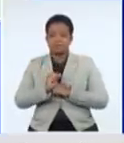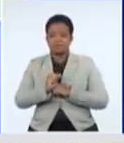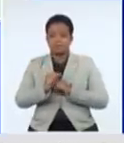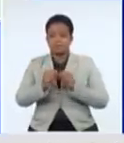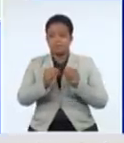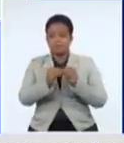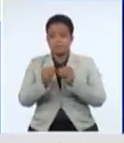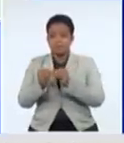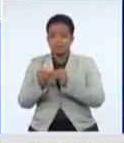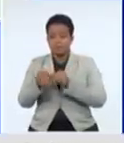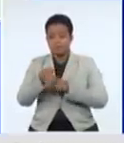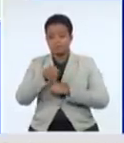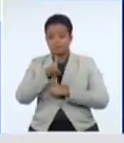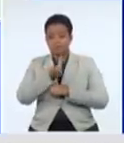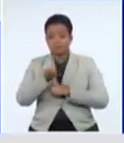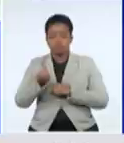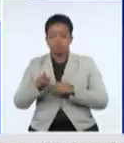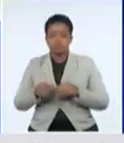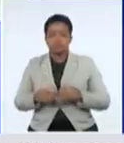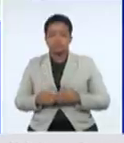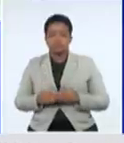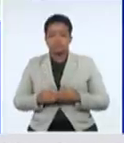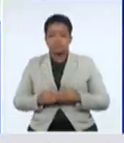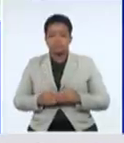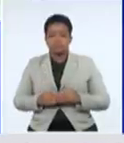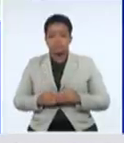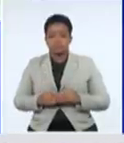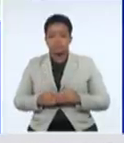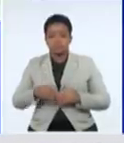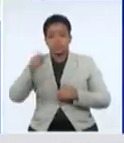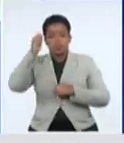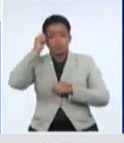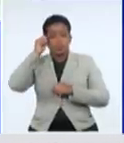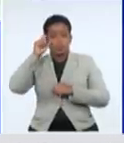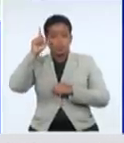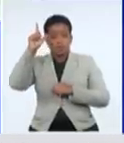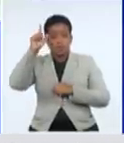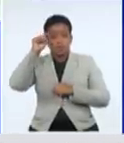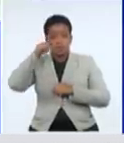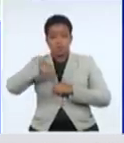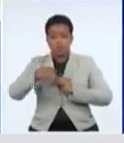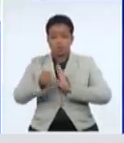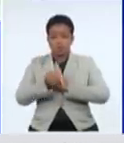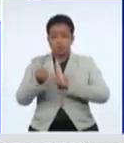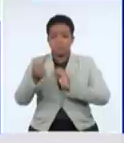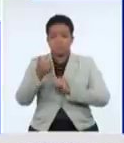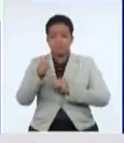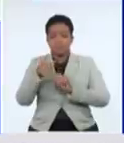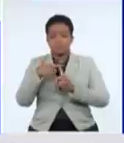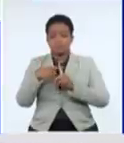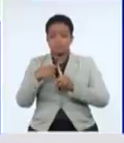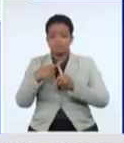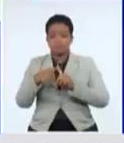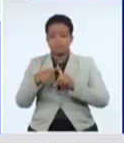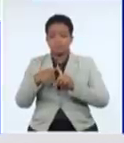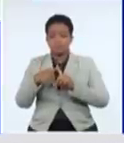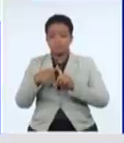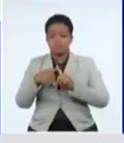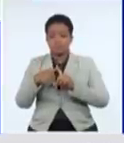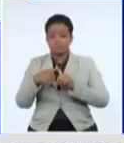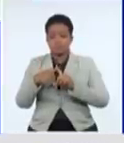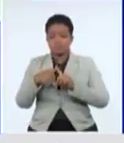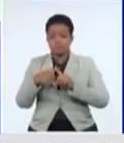en 11 de sus 13 municipios. Buey Arriba hoy confirma 10 casos positivos, Cautocristo 9,